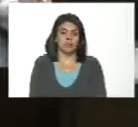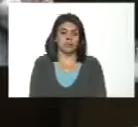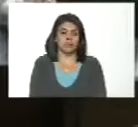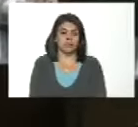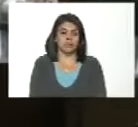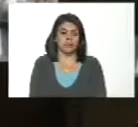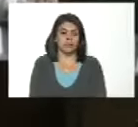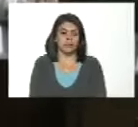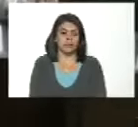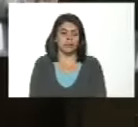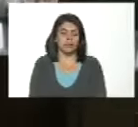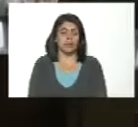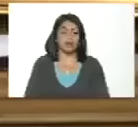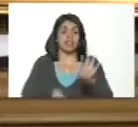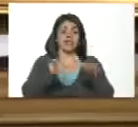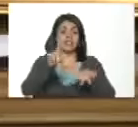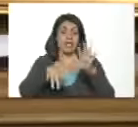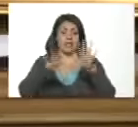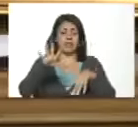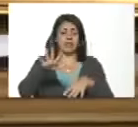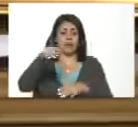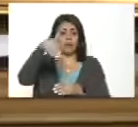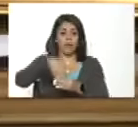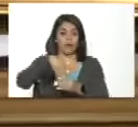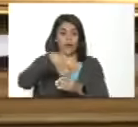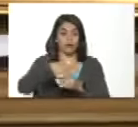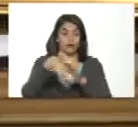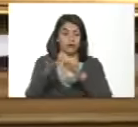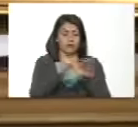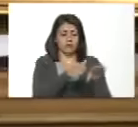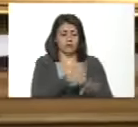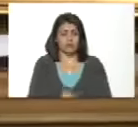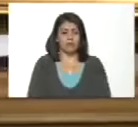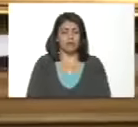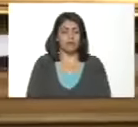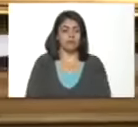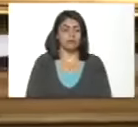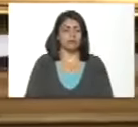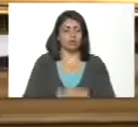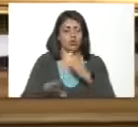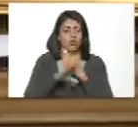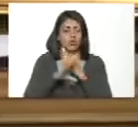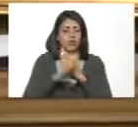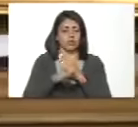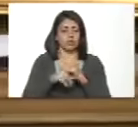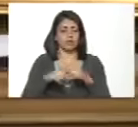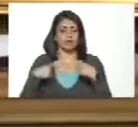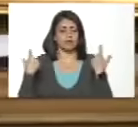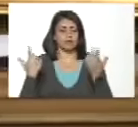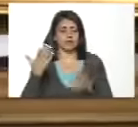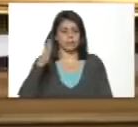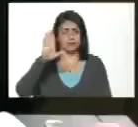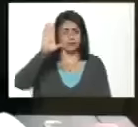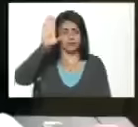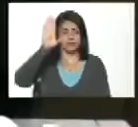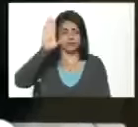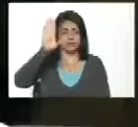trece, catorce, quince, dieciséis. 16 votos. ¿Votos en contra?